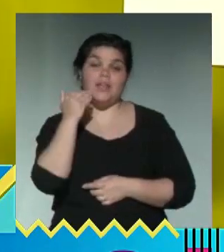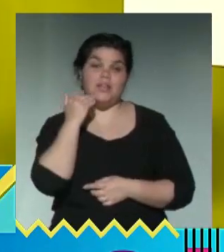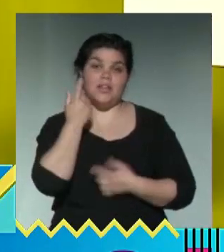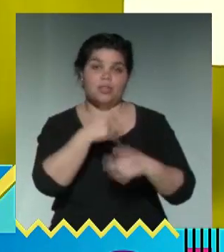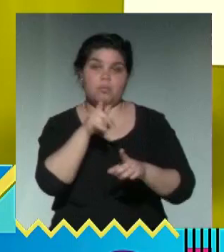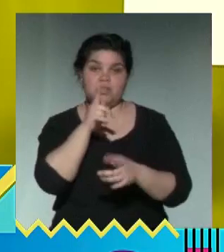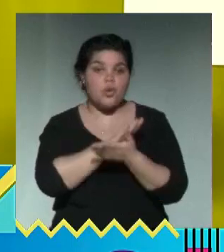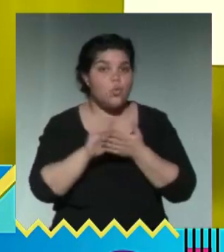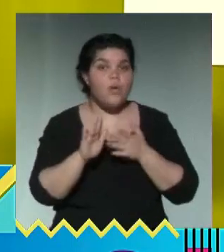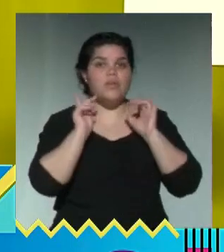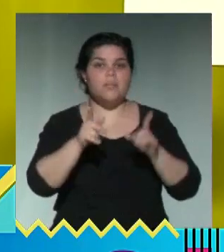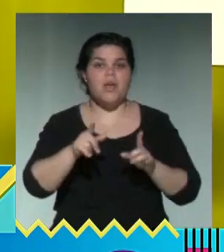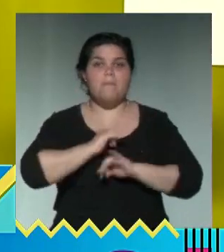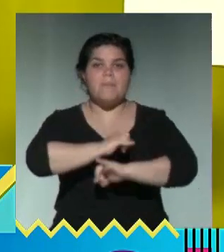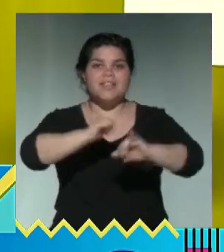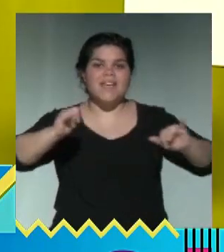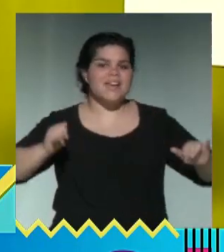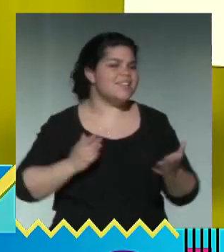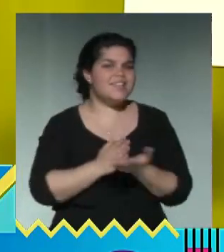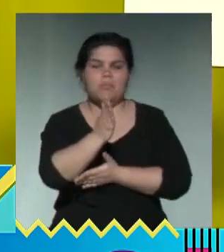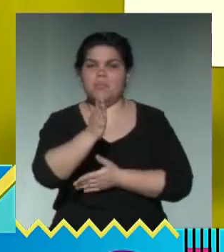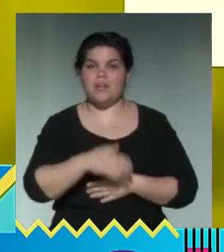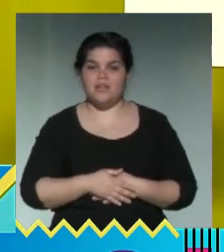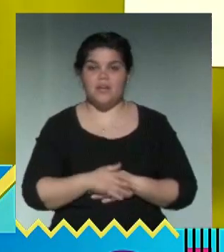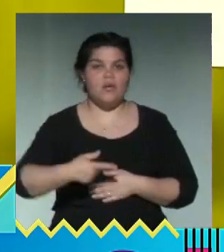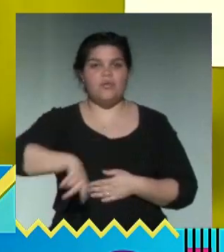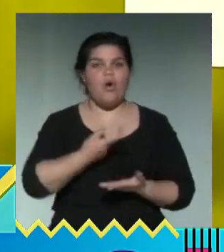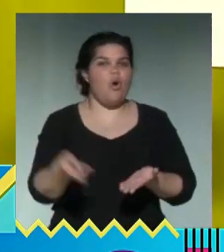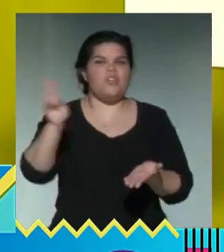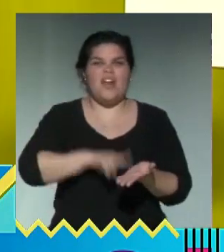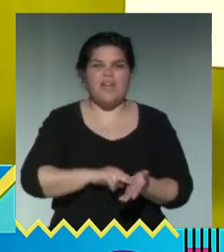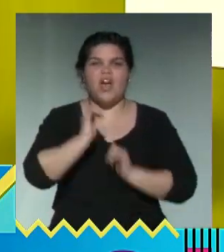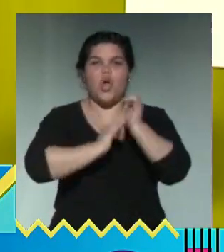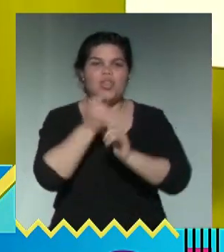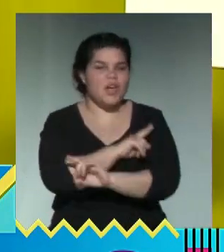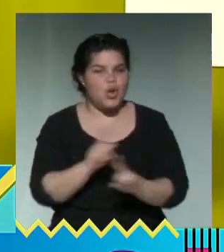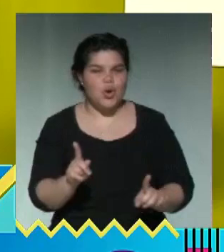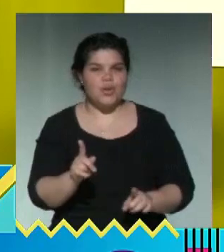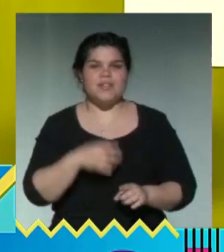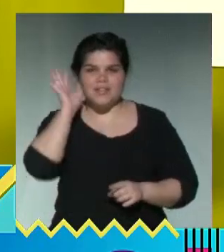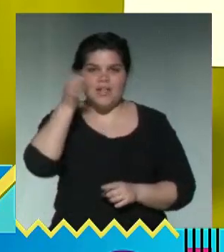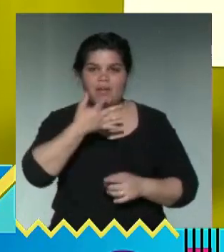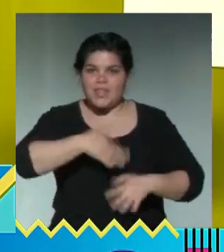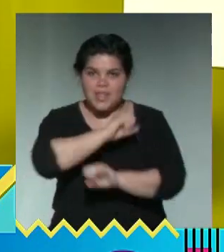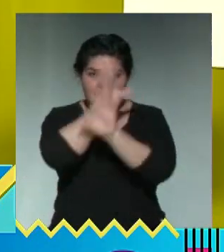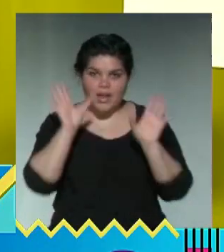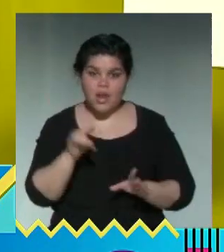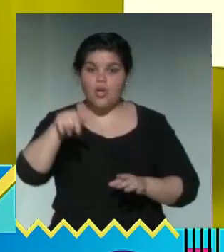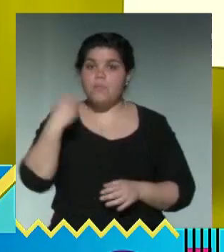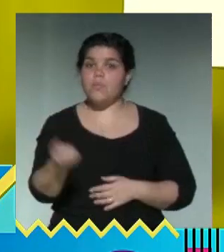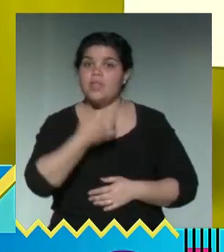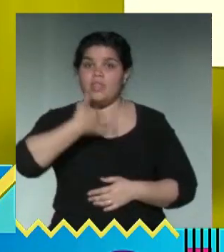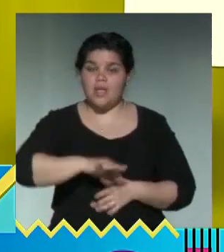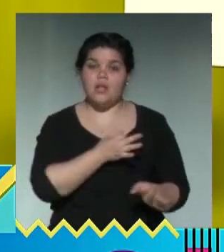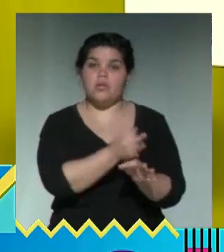Y el mensaje de este programa estuvo dado desde el primer momento, así que creo que no hace falta agregar mucho más, pero sí realizar esto, ¿sí? La conciencia y la